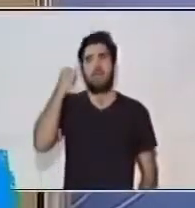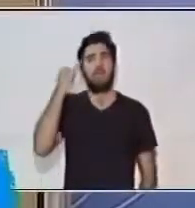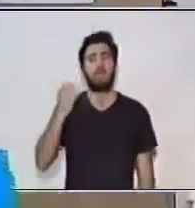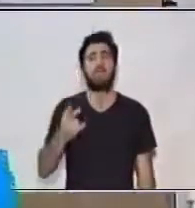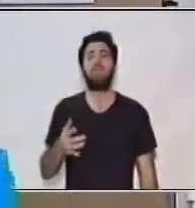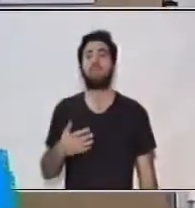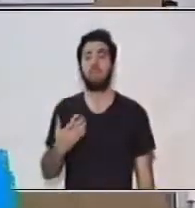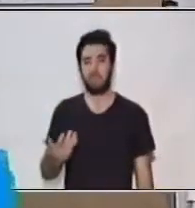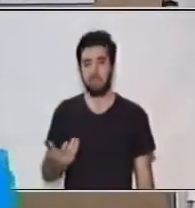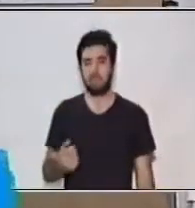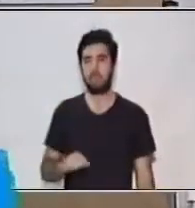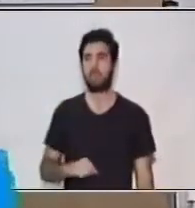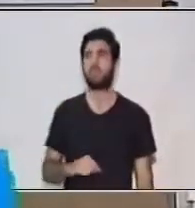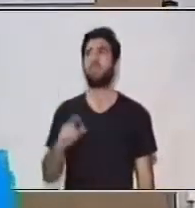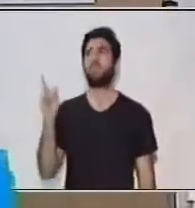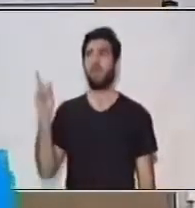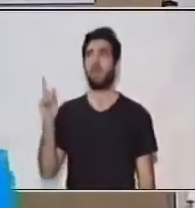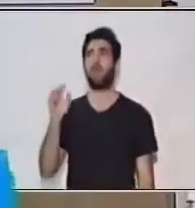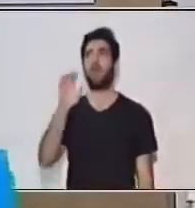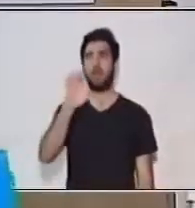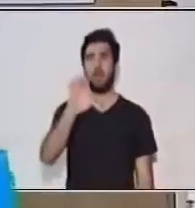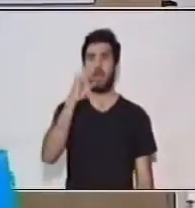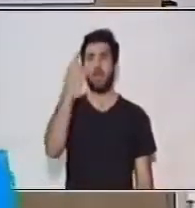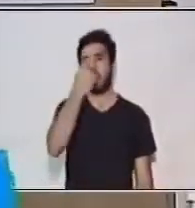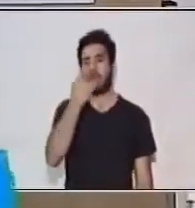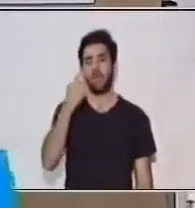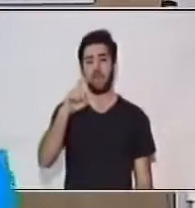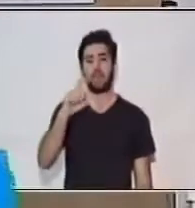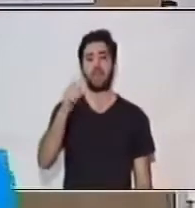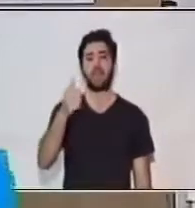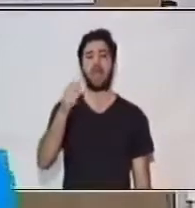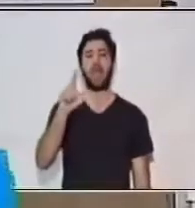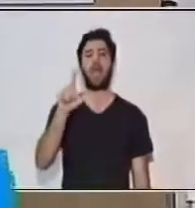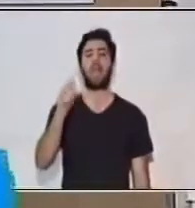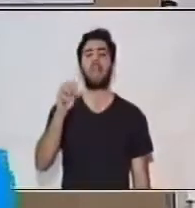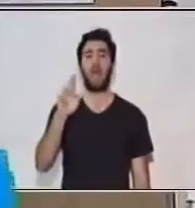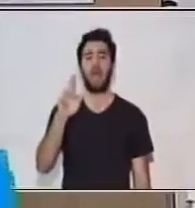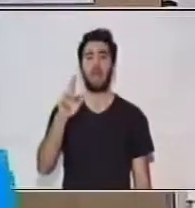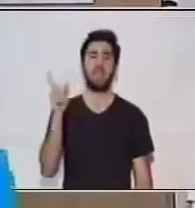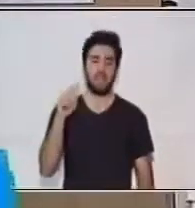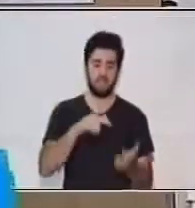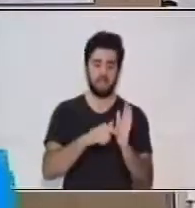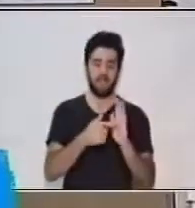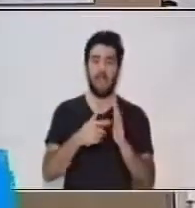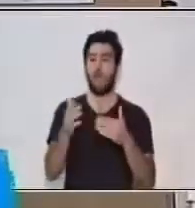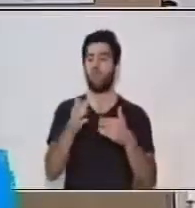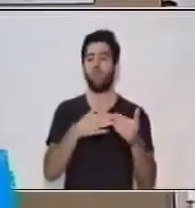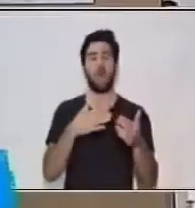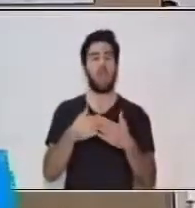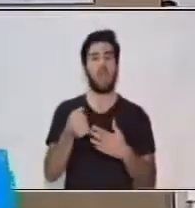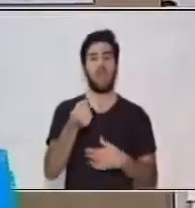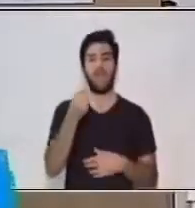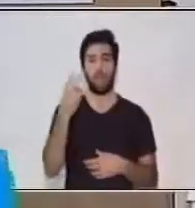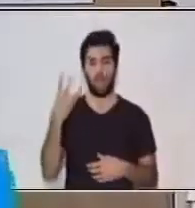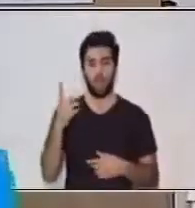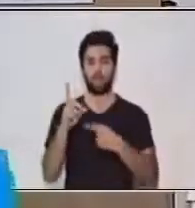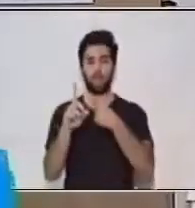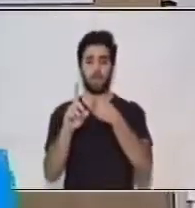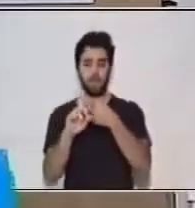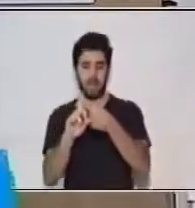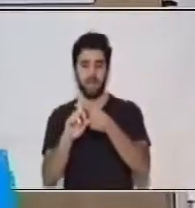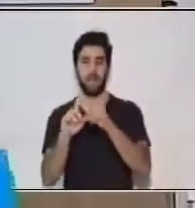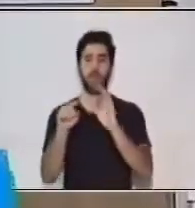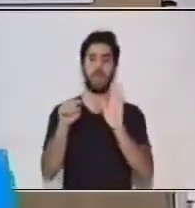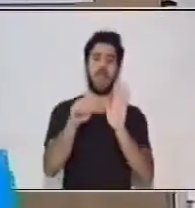Y para definir lo que es un escalar, es un número cualquiera, puede ser positivo, puede ser negativo o puede ser un número